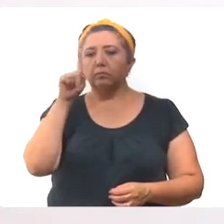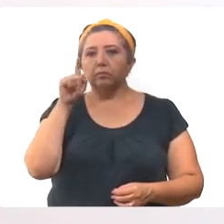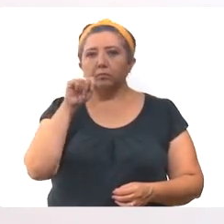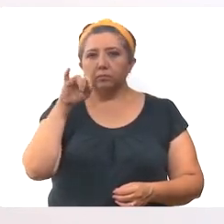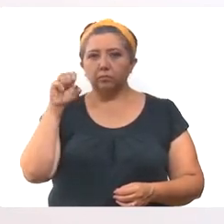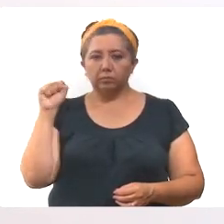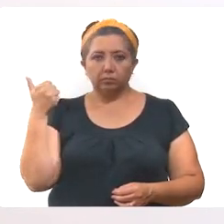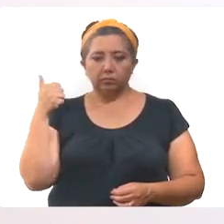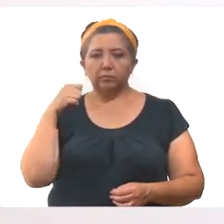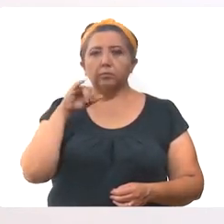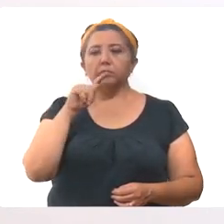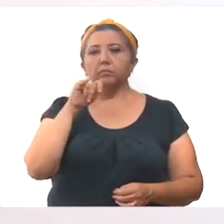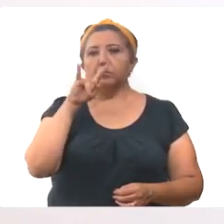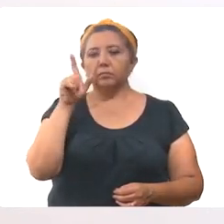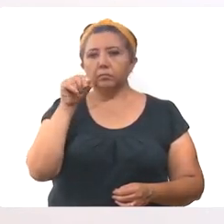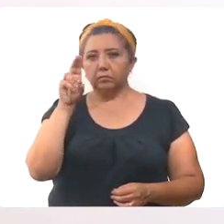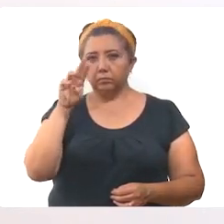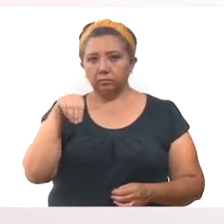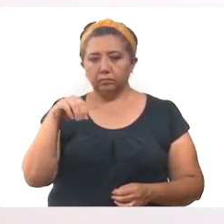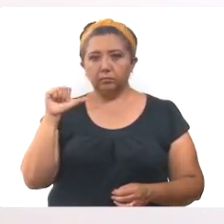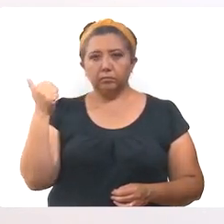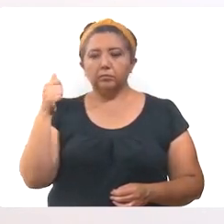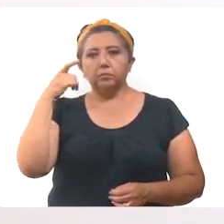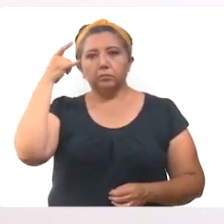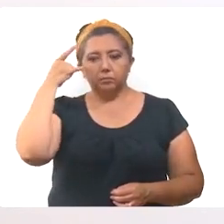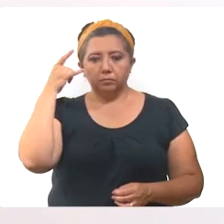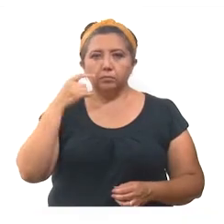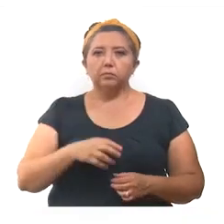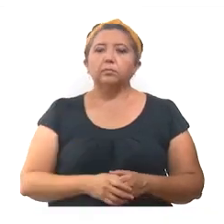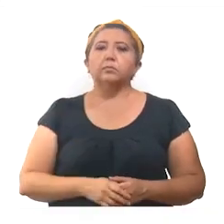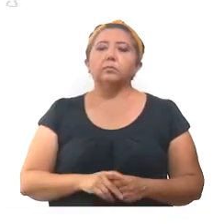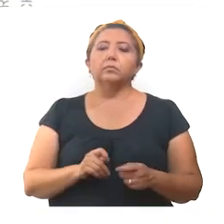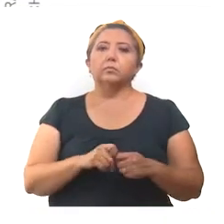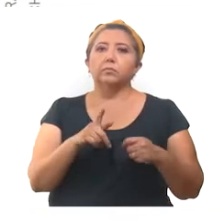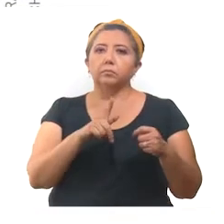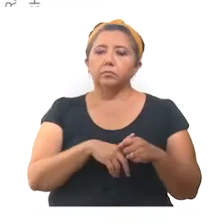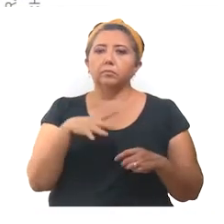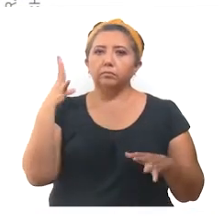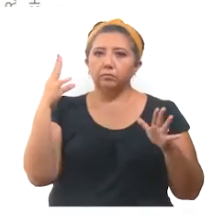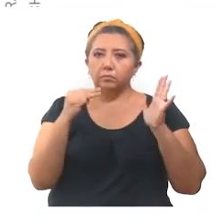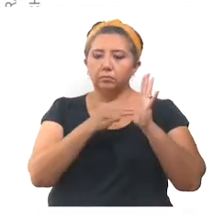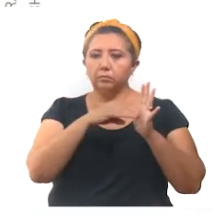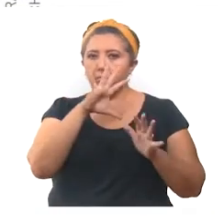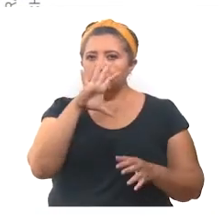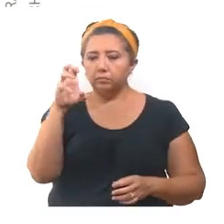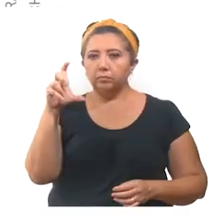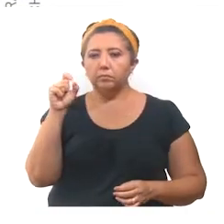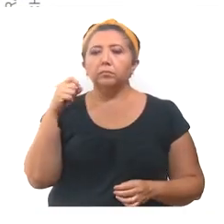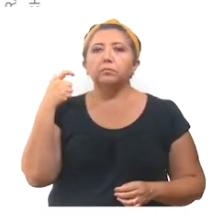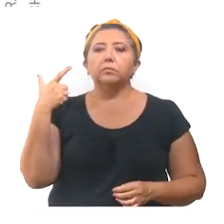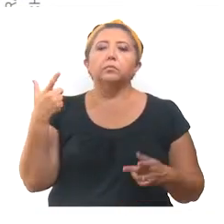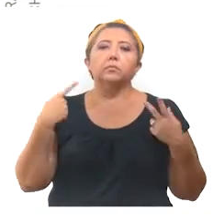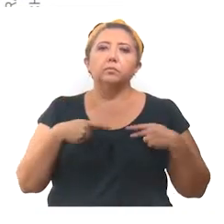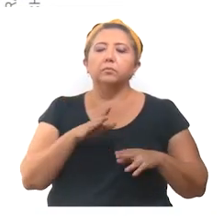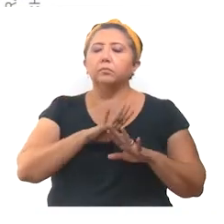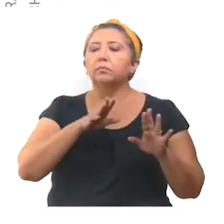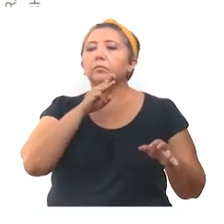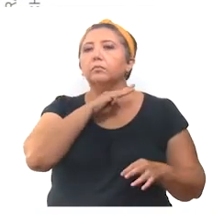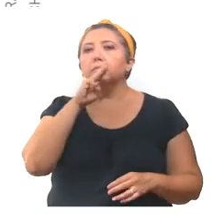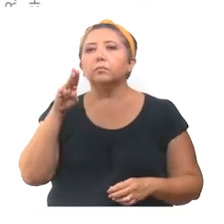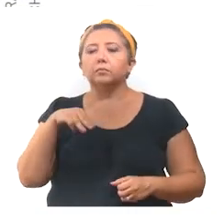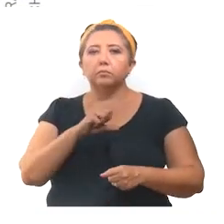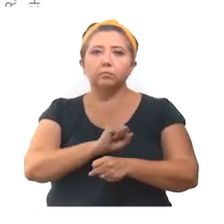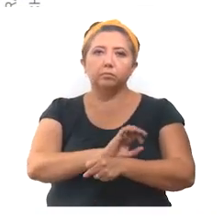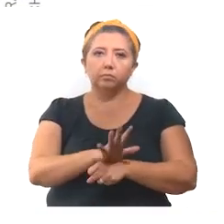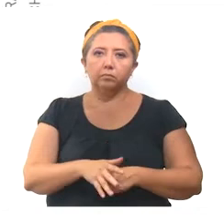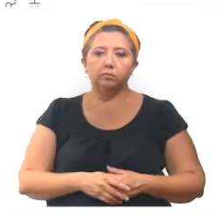1 en Tizimín, 1 en Chemash y 1 de Campeche. En total, son 4.527 las personas fallecidas a causa